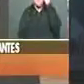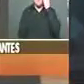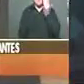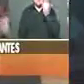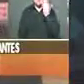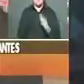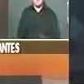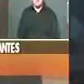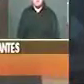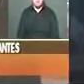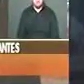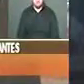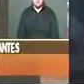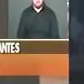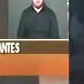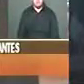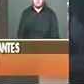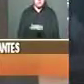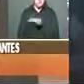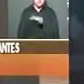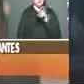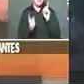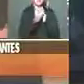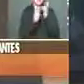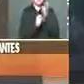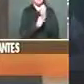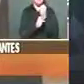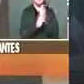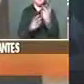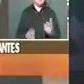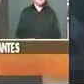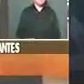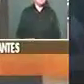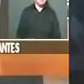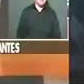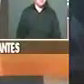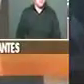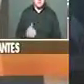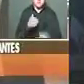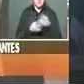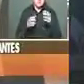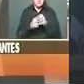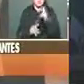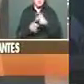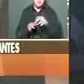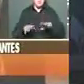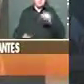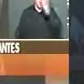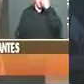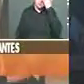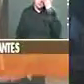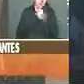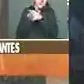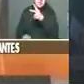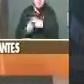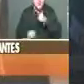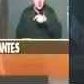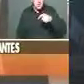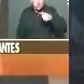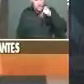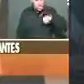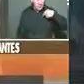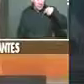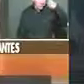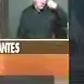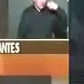hoy que están sin encontrar trabajo o que están inclusive comenzando en la delincuencia? Van a decir, nosotros tenemos que